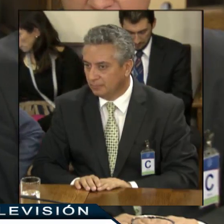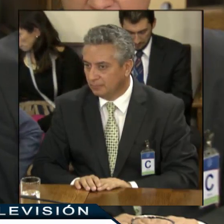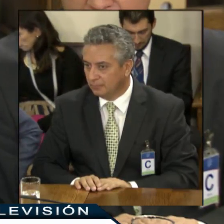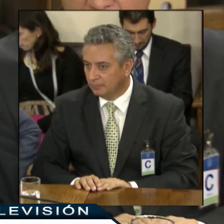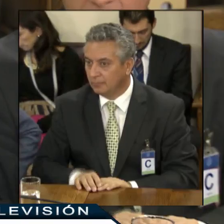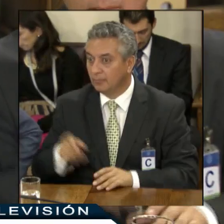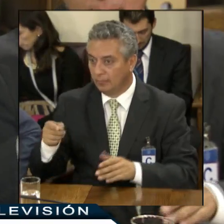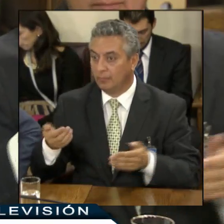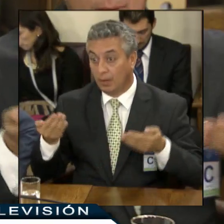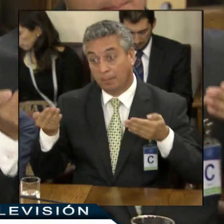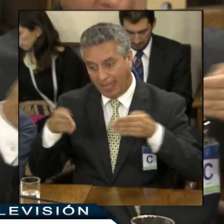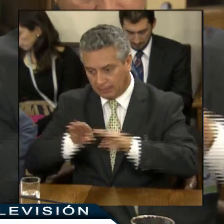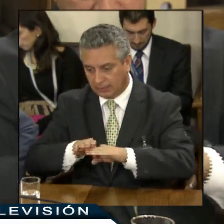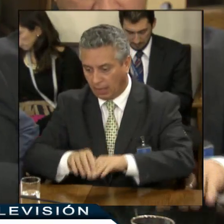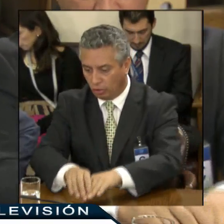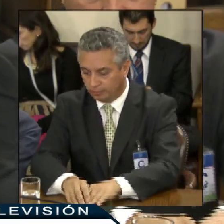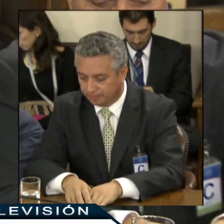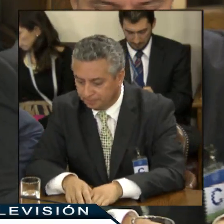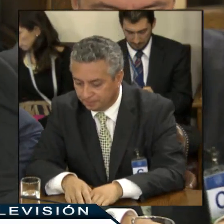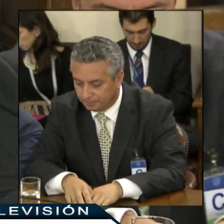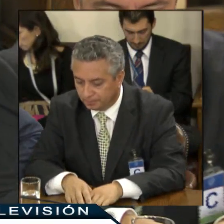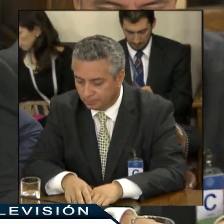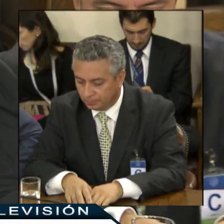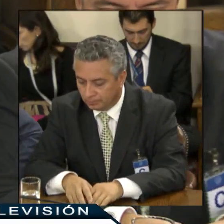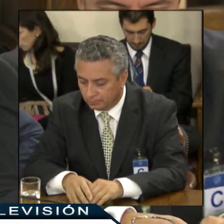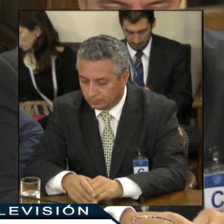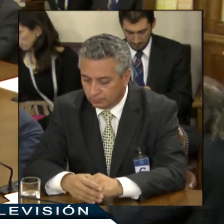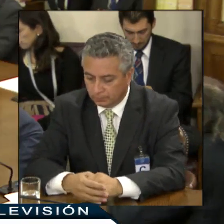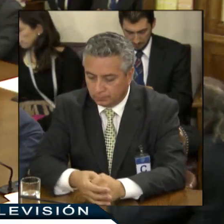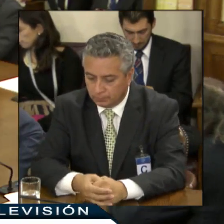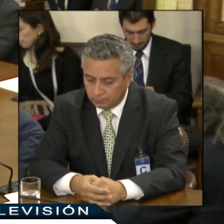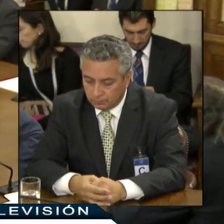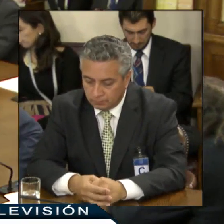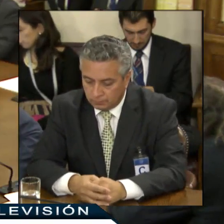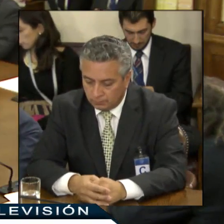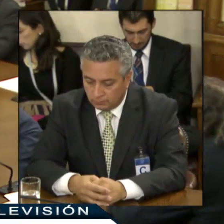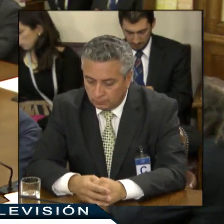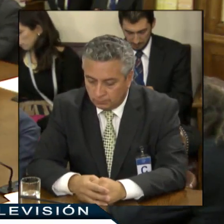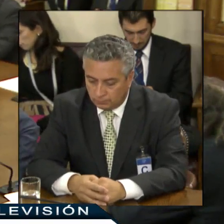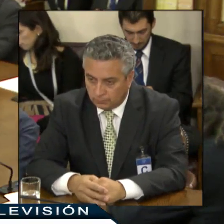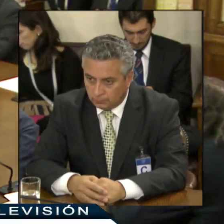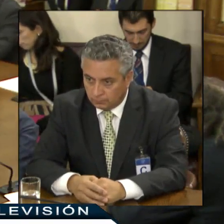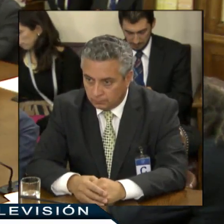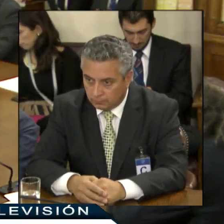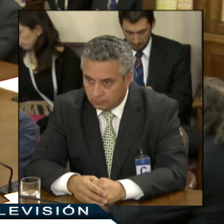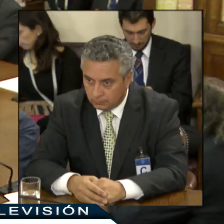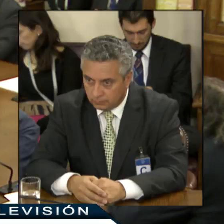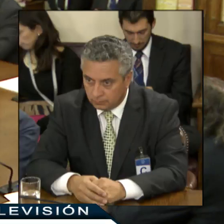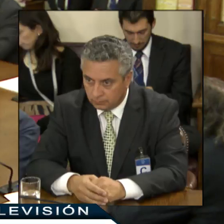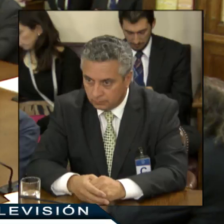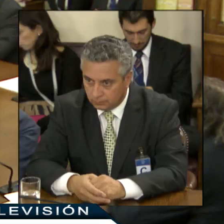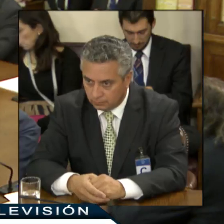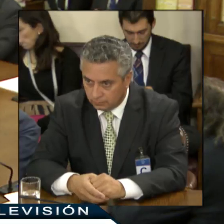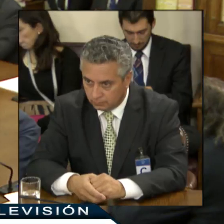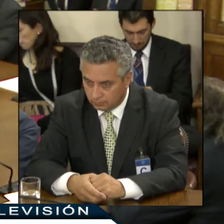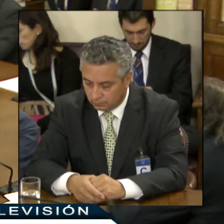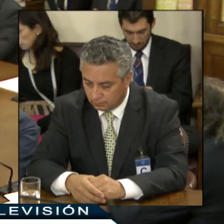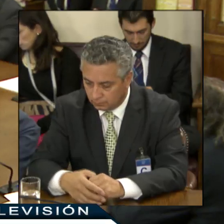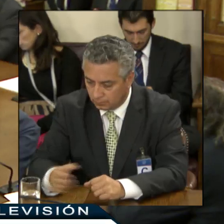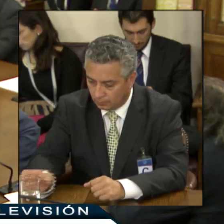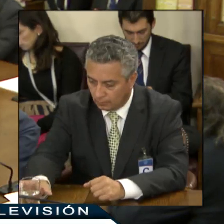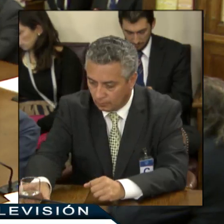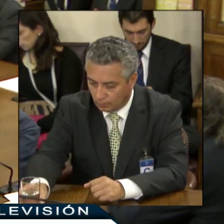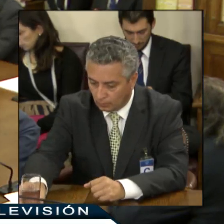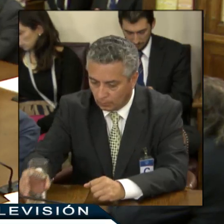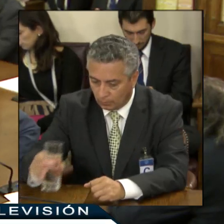no muchas gracias va a ser cortito eh primero Don Iván yo conozco a toda la